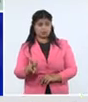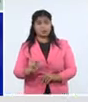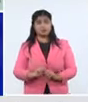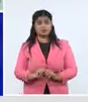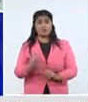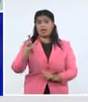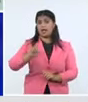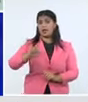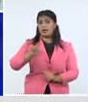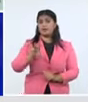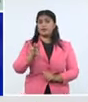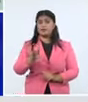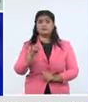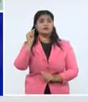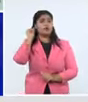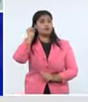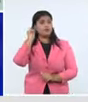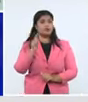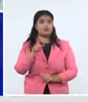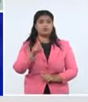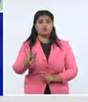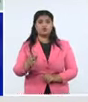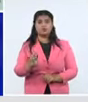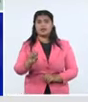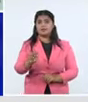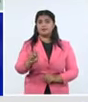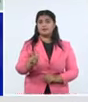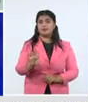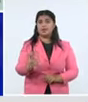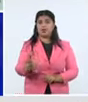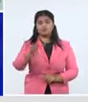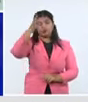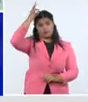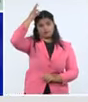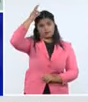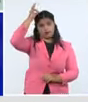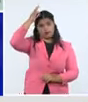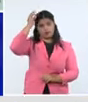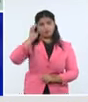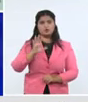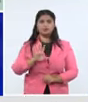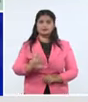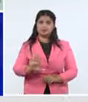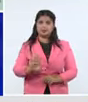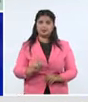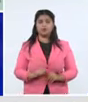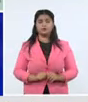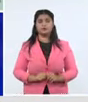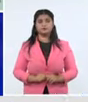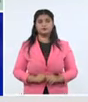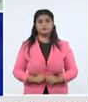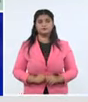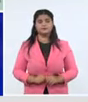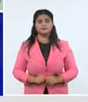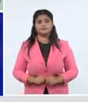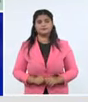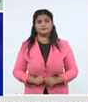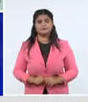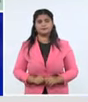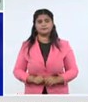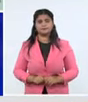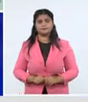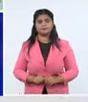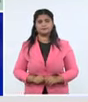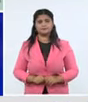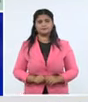15, Fomento 12, La Sierpe 8 y Tahuasco confirma 5 casos positivos. Ciego